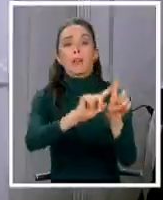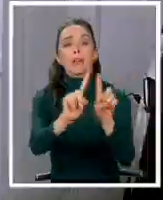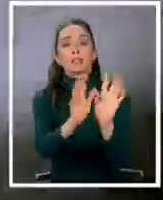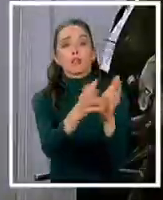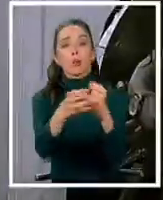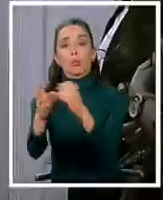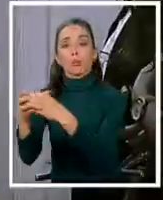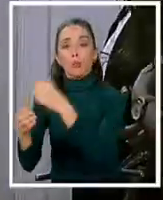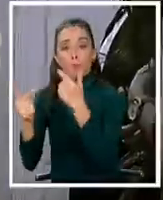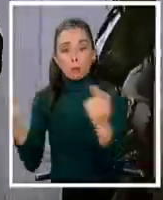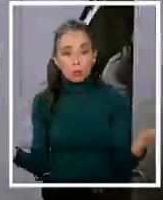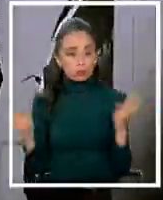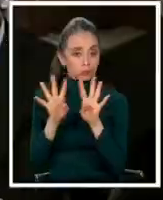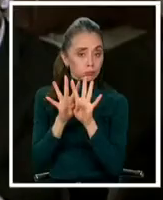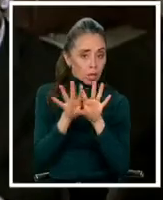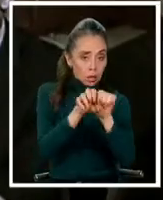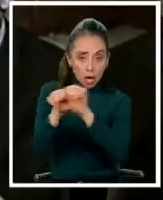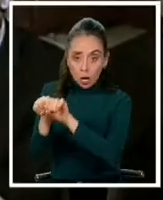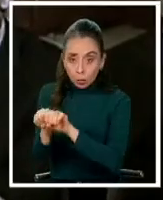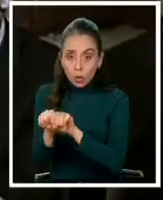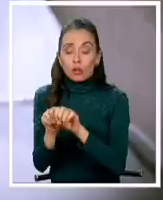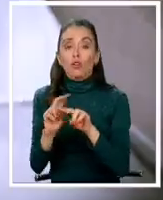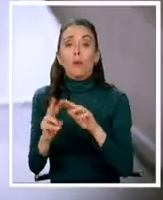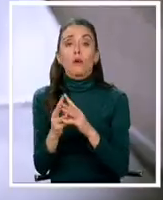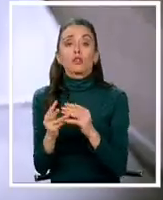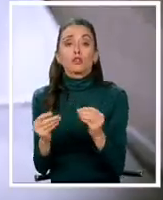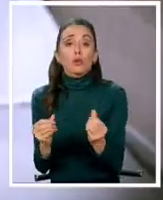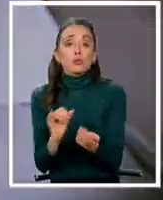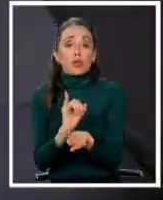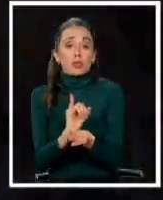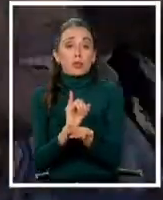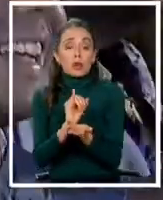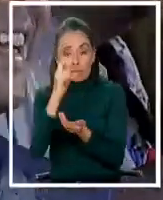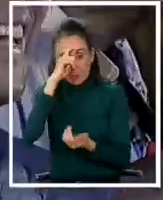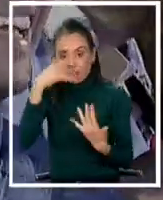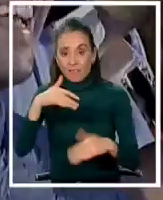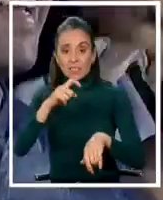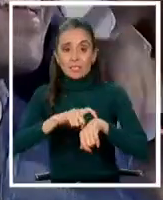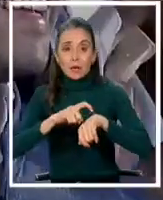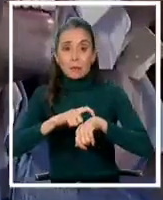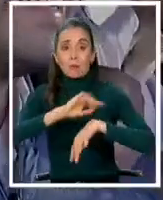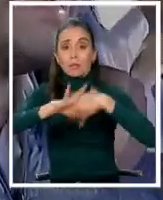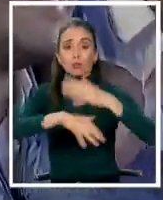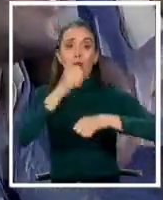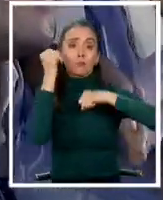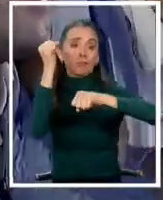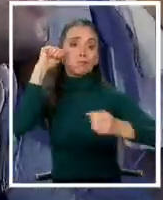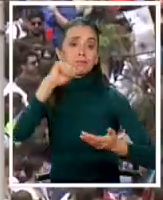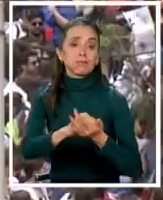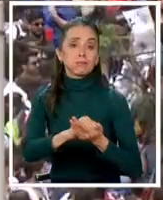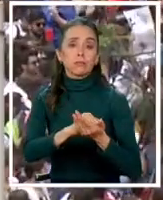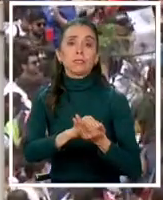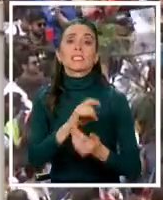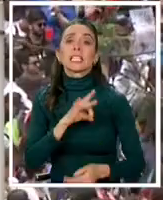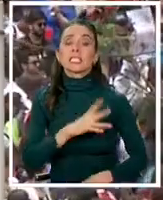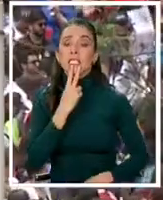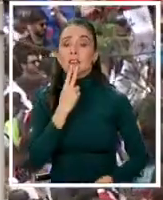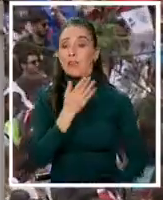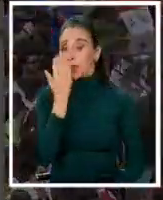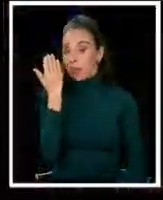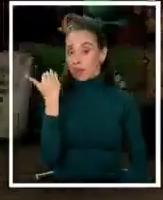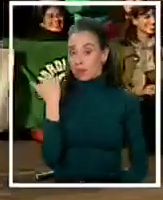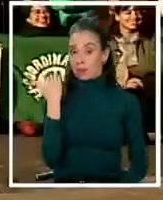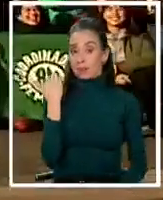distintas fuerzas políticas buscaron una salida institucional al complejo momento social que Chile vivía por esos